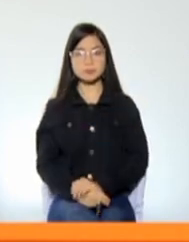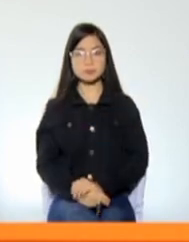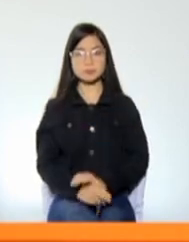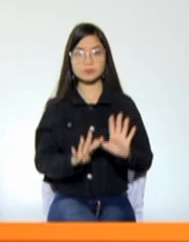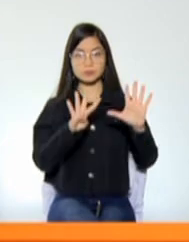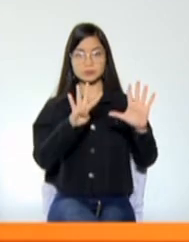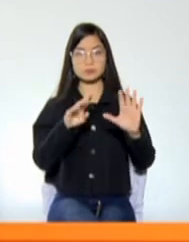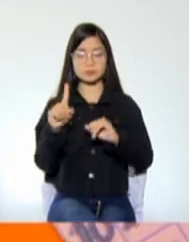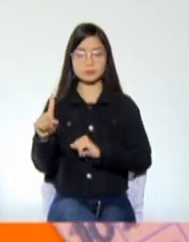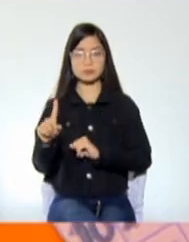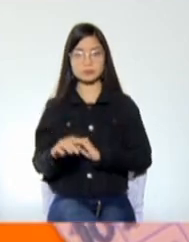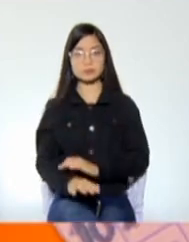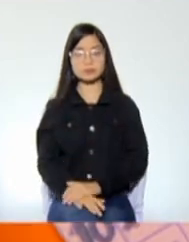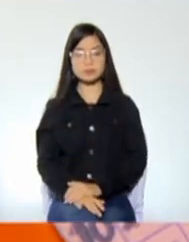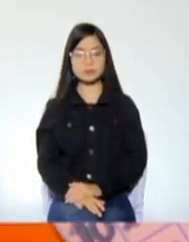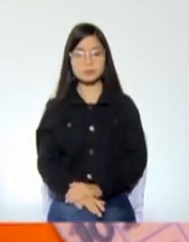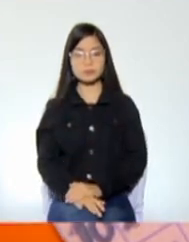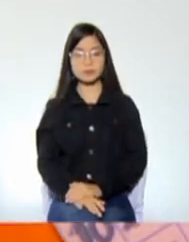91,